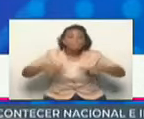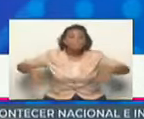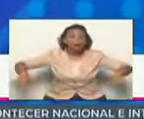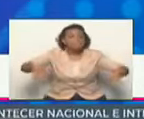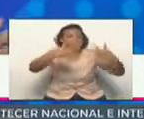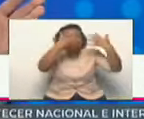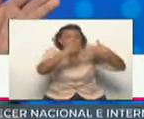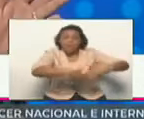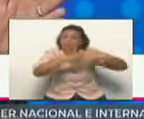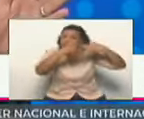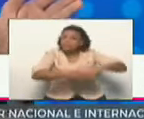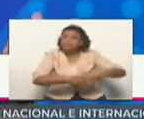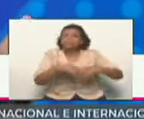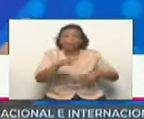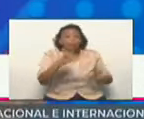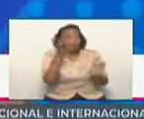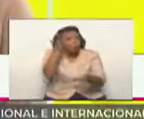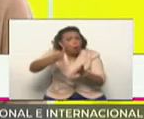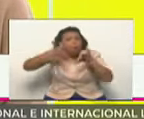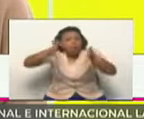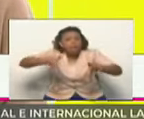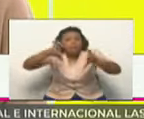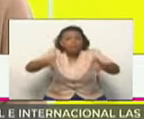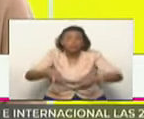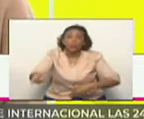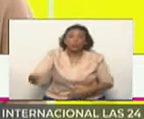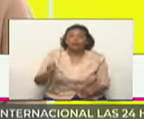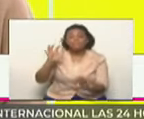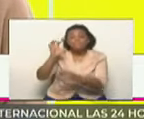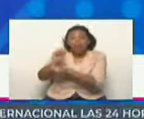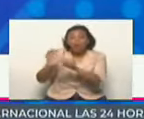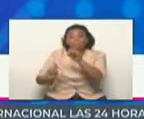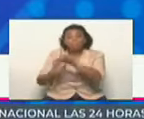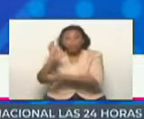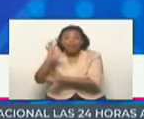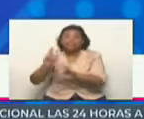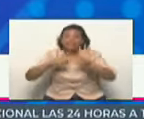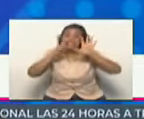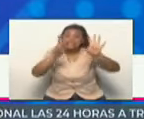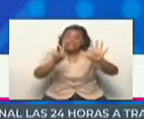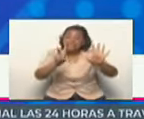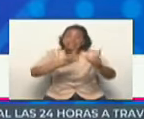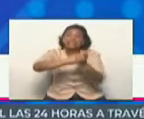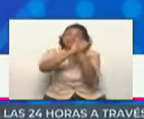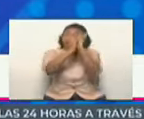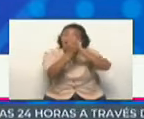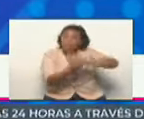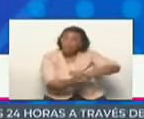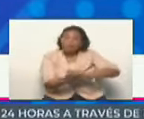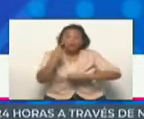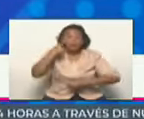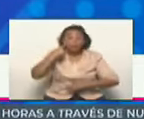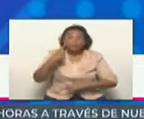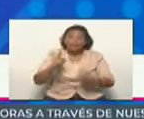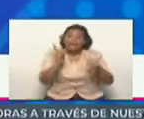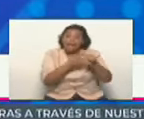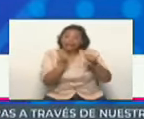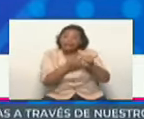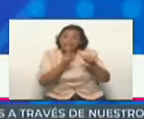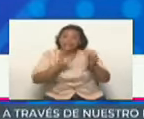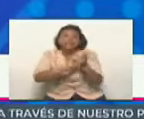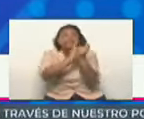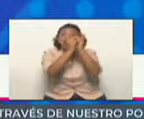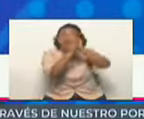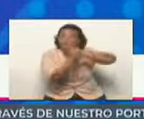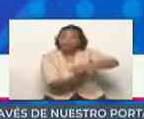industrial de Venezuela. Es otra de las orientaciones que he dado en el marco del plan de las 7T, la T número 1, que es la